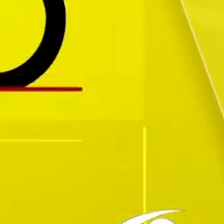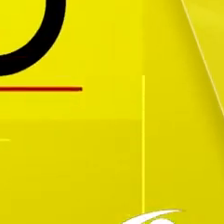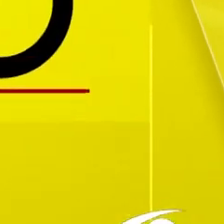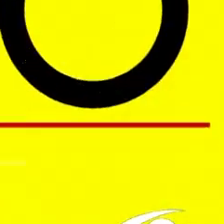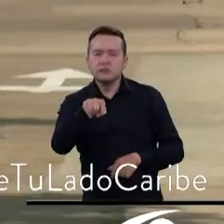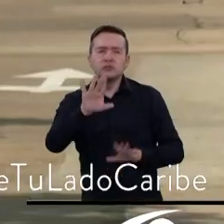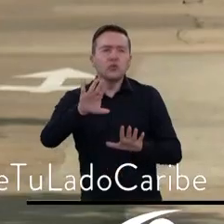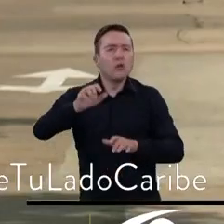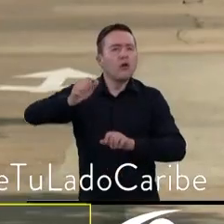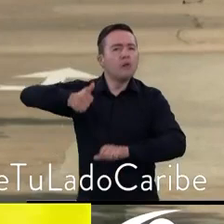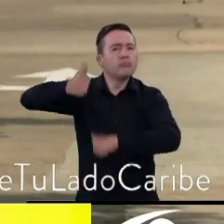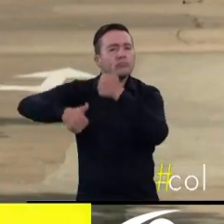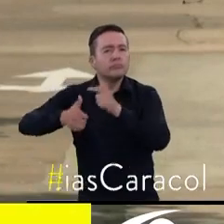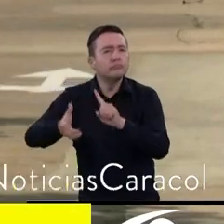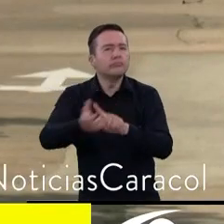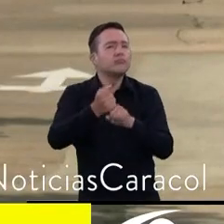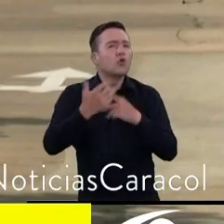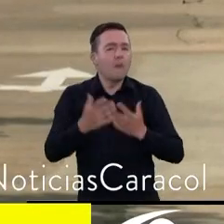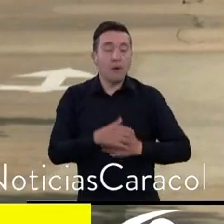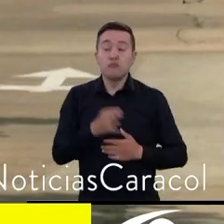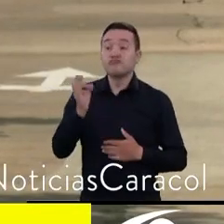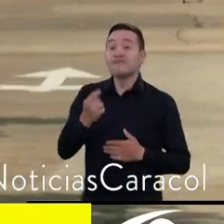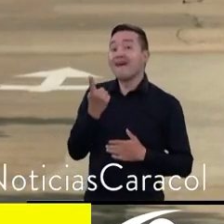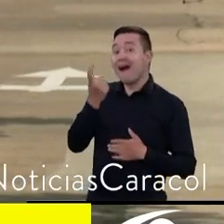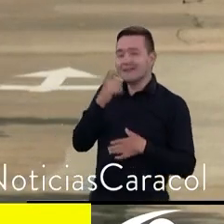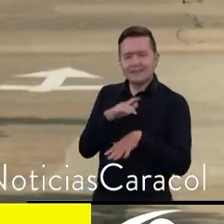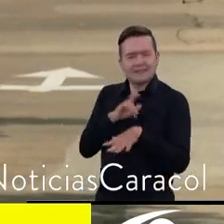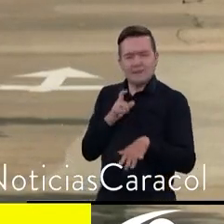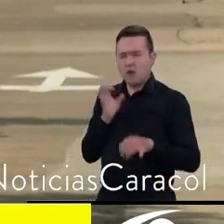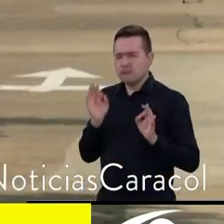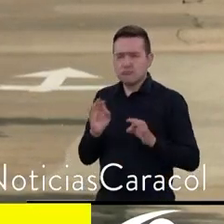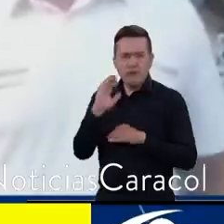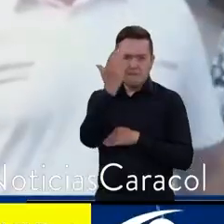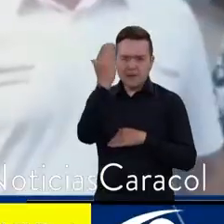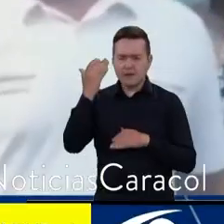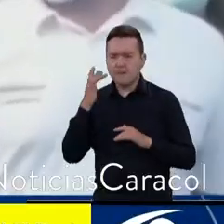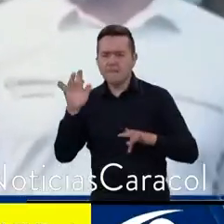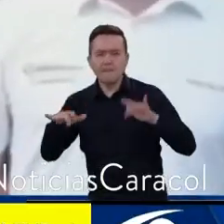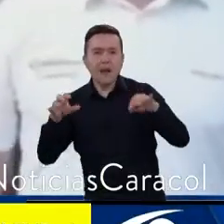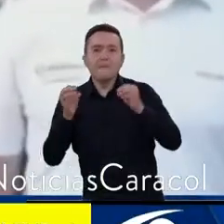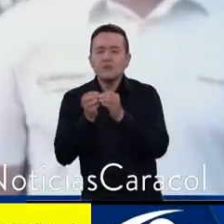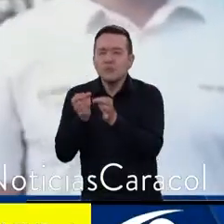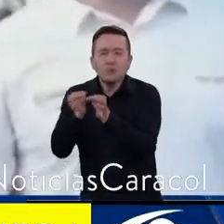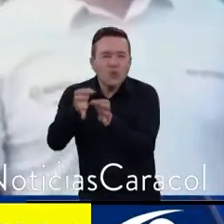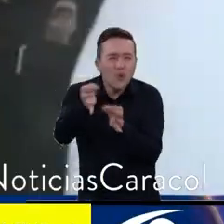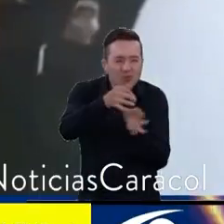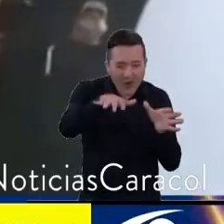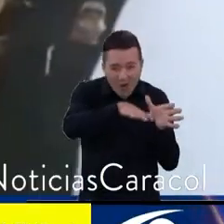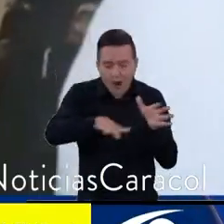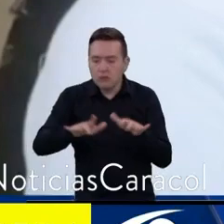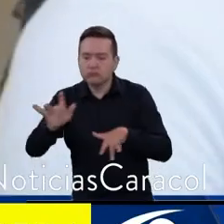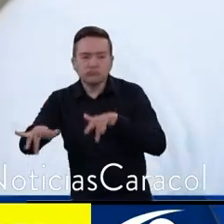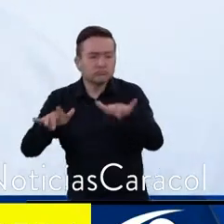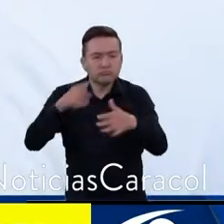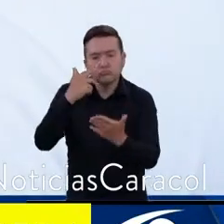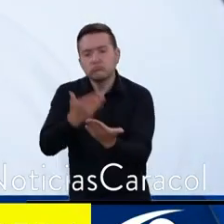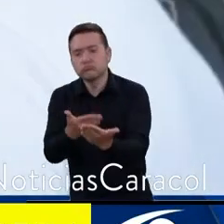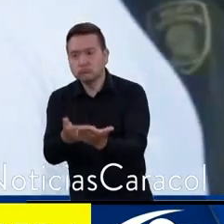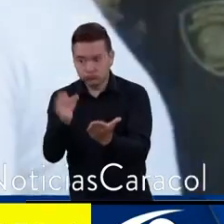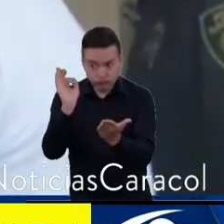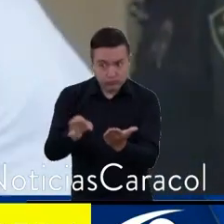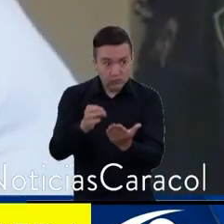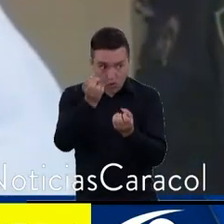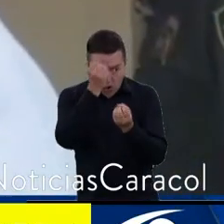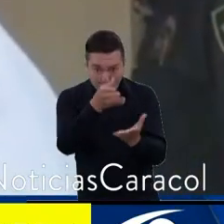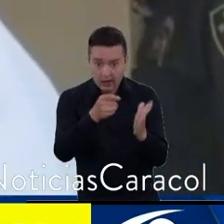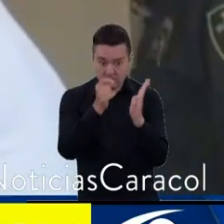Desde muy temprano comenzaron ayer los operativos de la policía en Barranquilla y en toda su área metropolitana para verificar el cumplimiento de estas medidas de toque